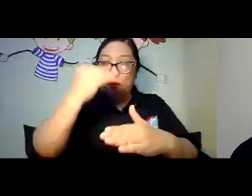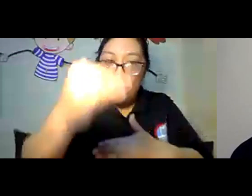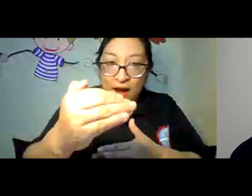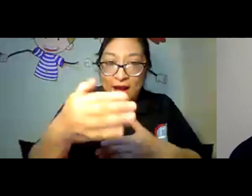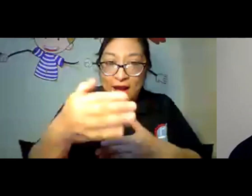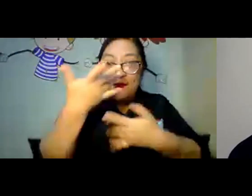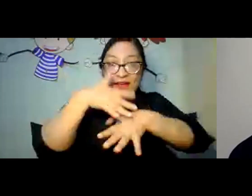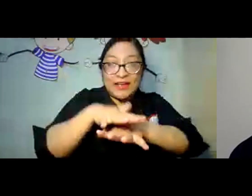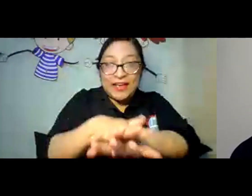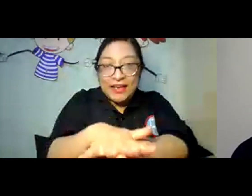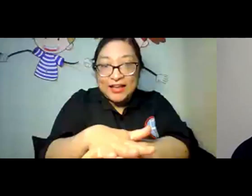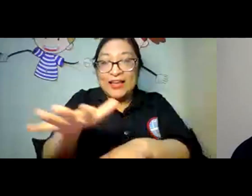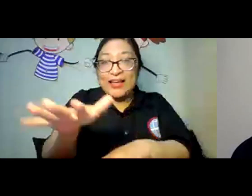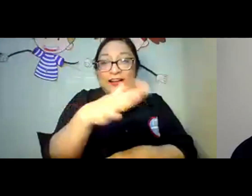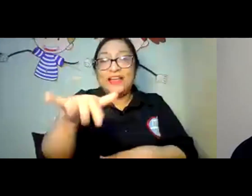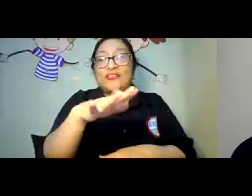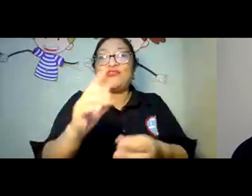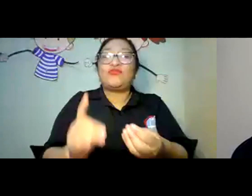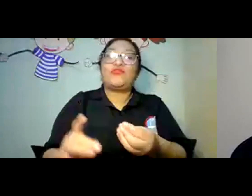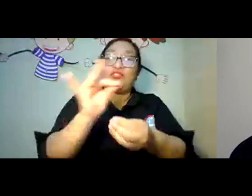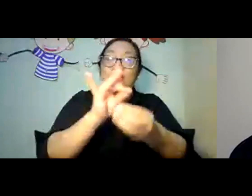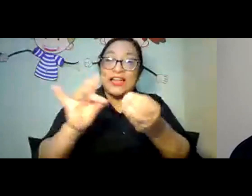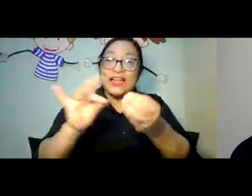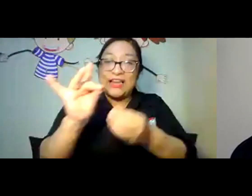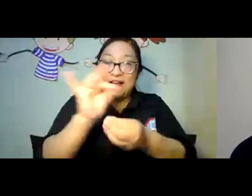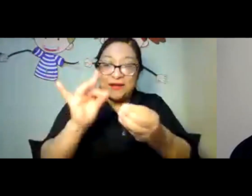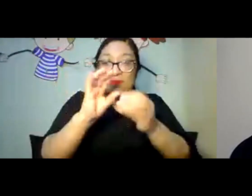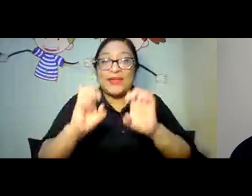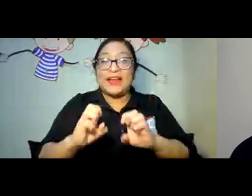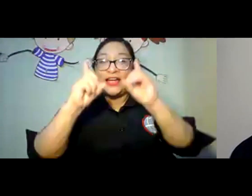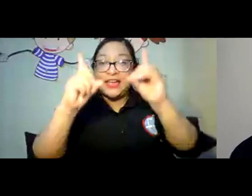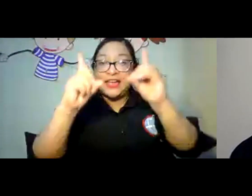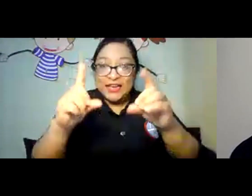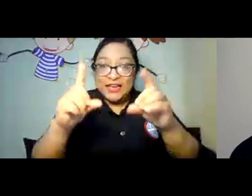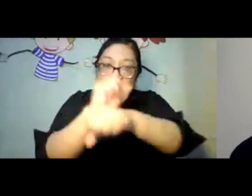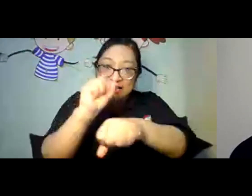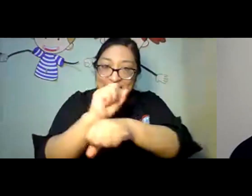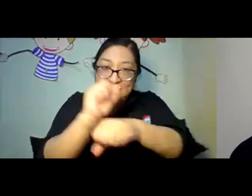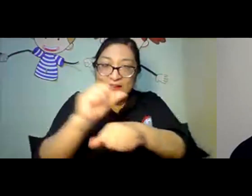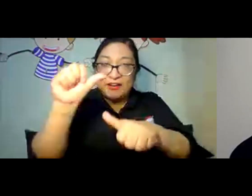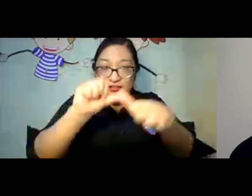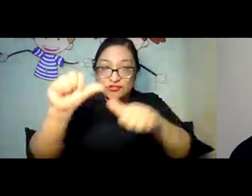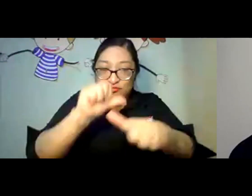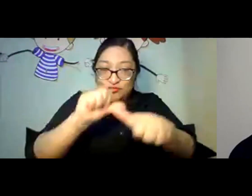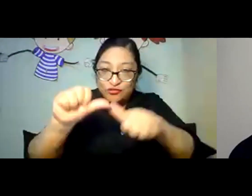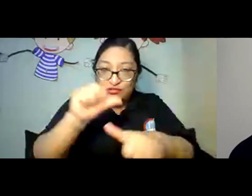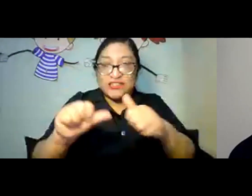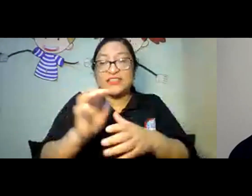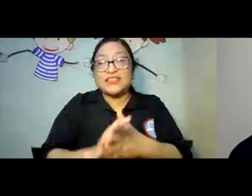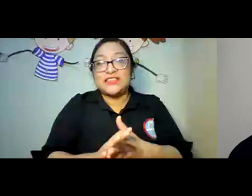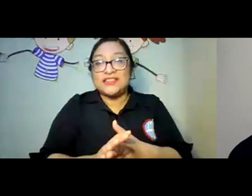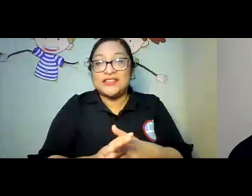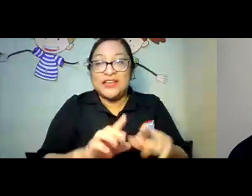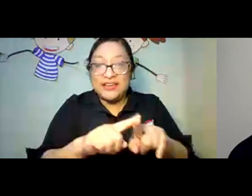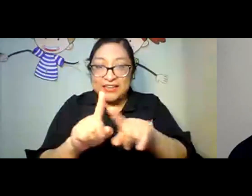este sector, tanto familiar, educativo, laboral, social, productivo, entre otros. Y se da